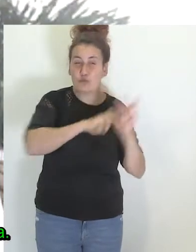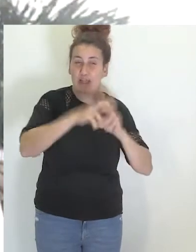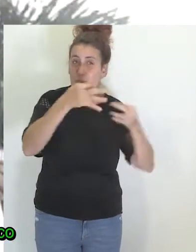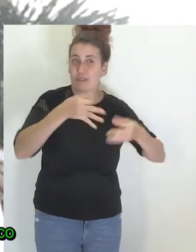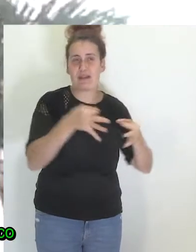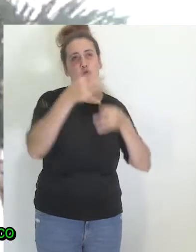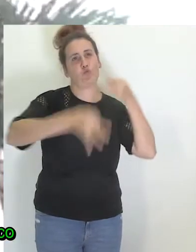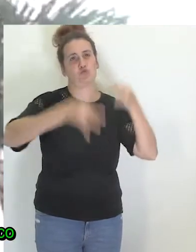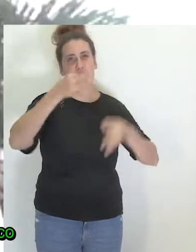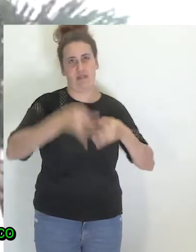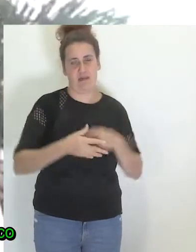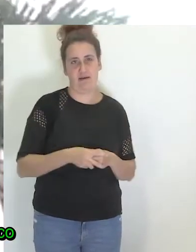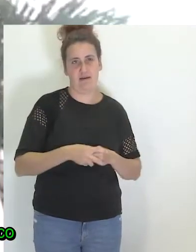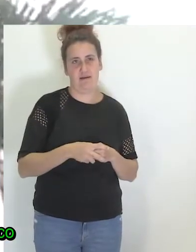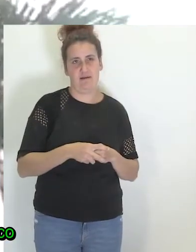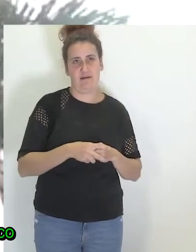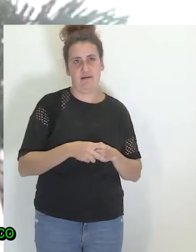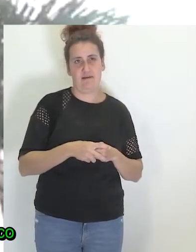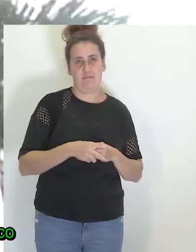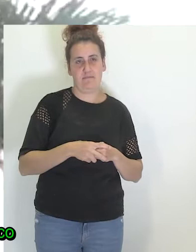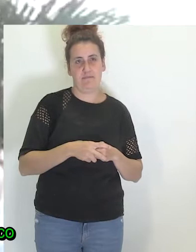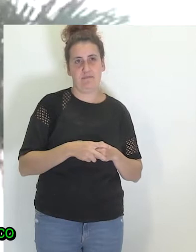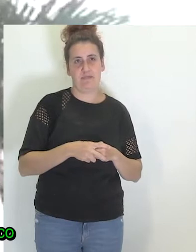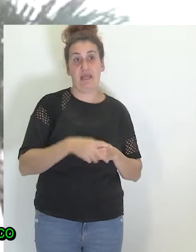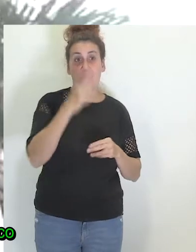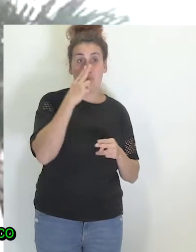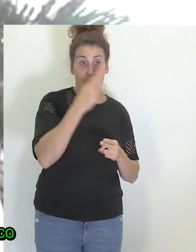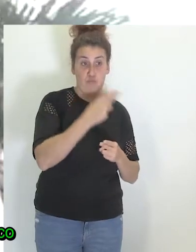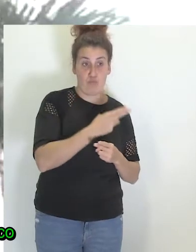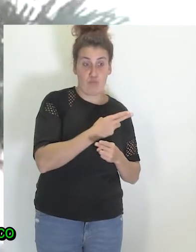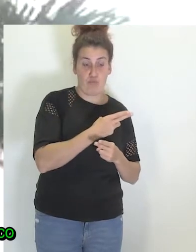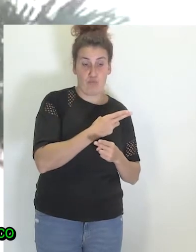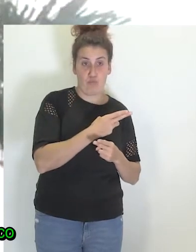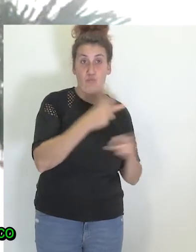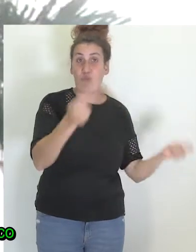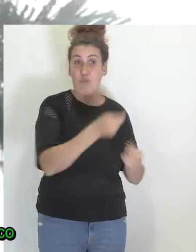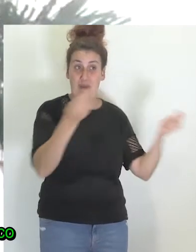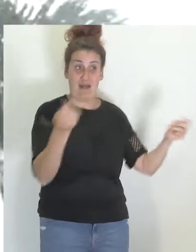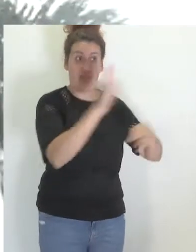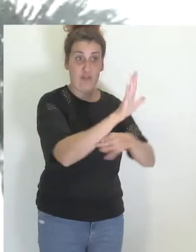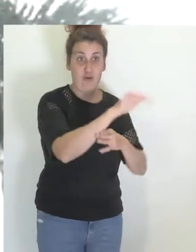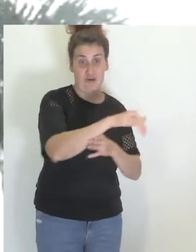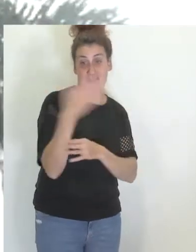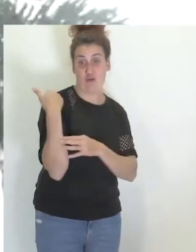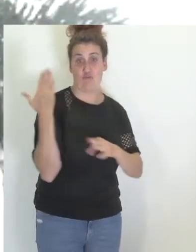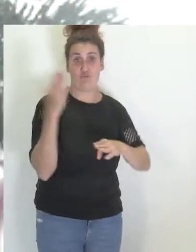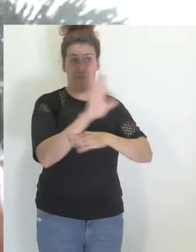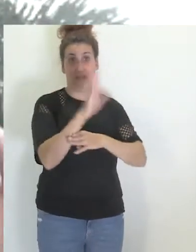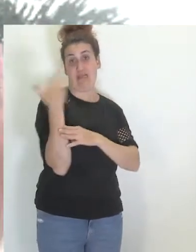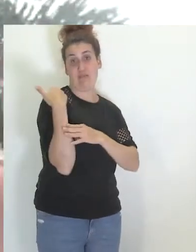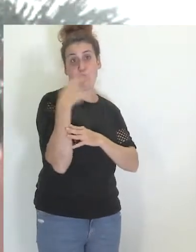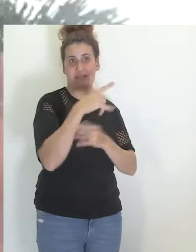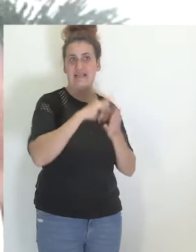justicia. Y en esta otra publicación que nos mostrabas hace poco, está